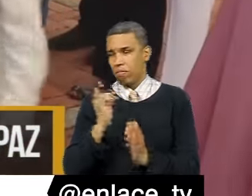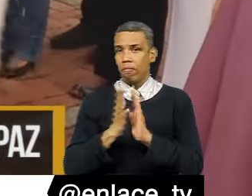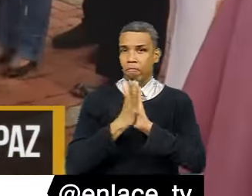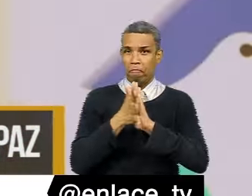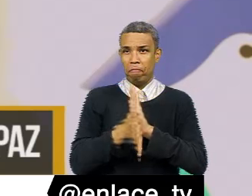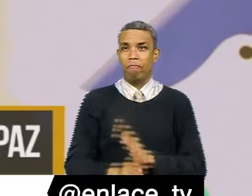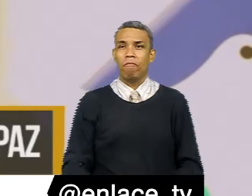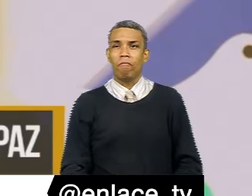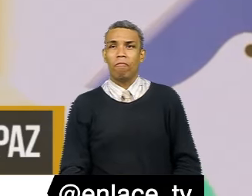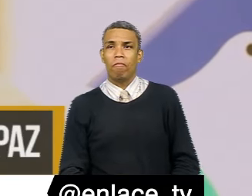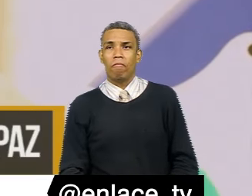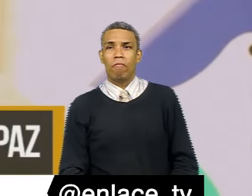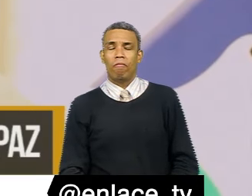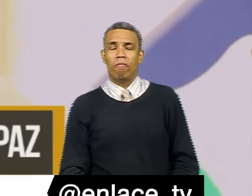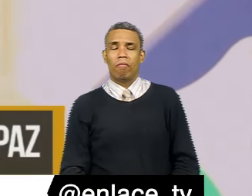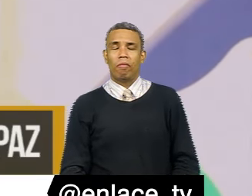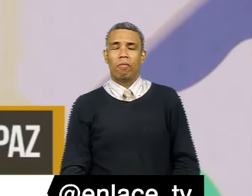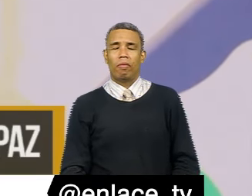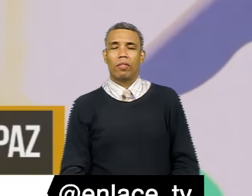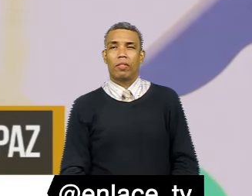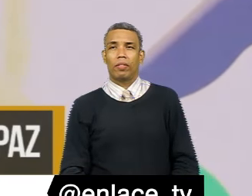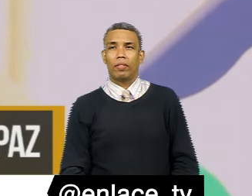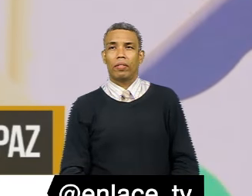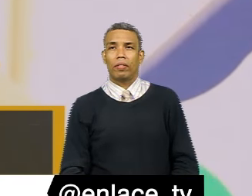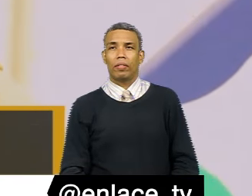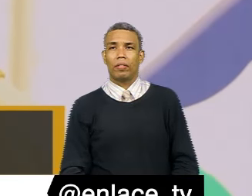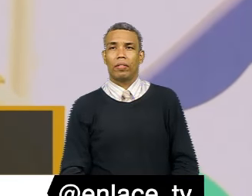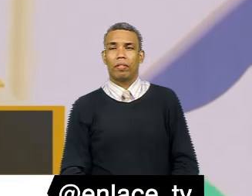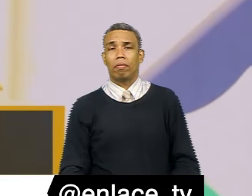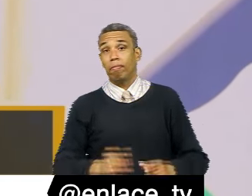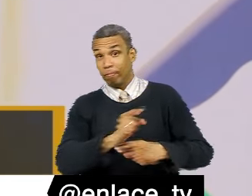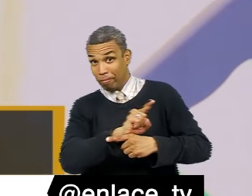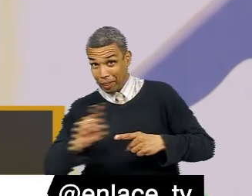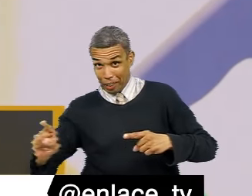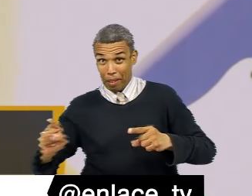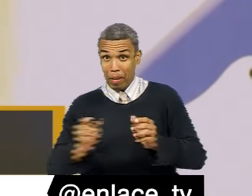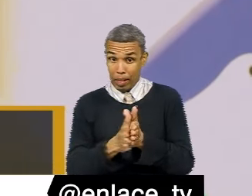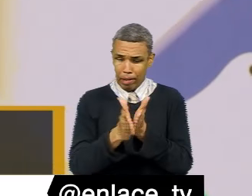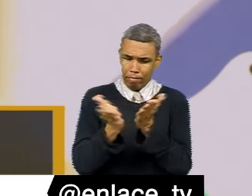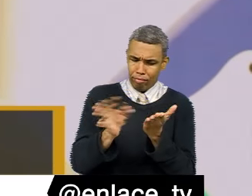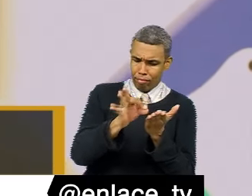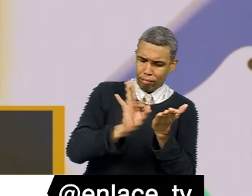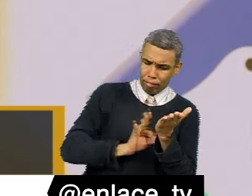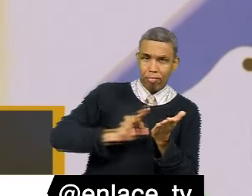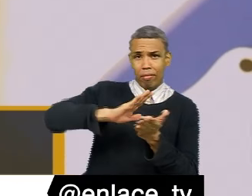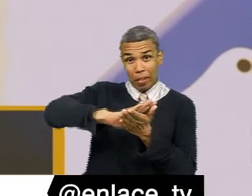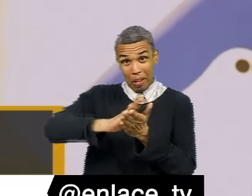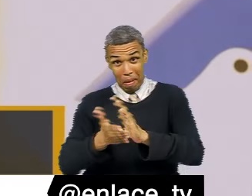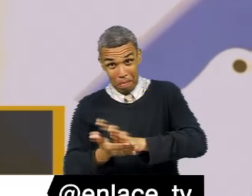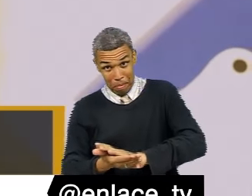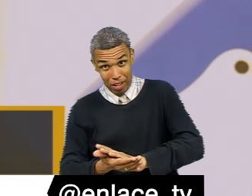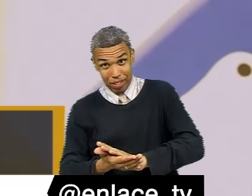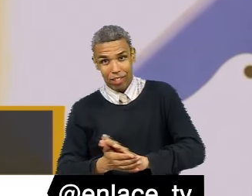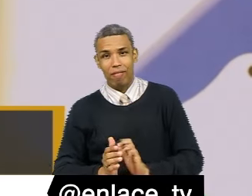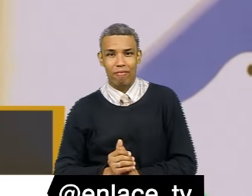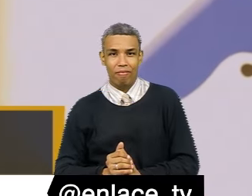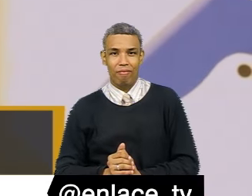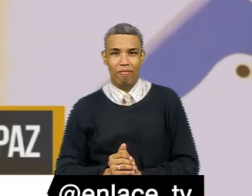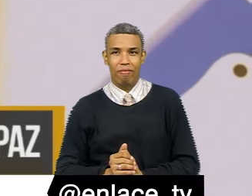Que esta celebración de la Semana de la Paz, que se vuelve una